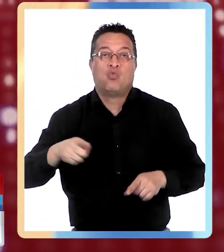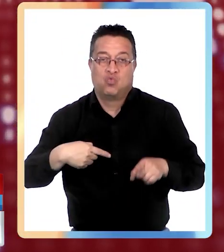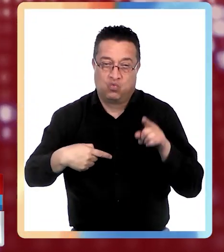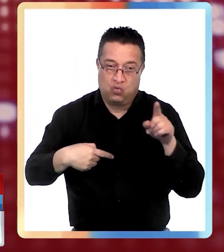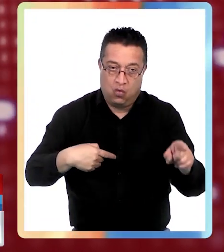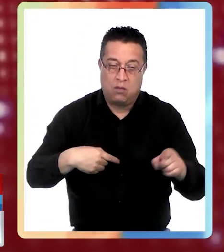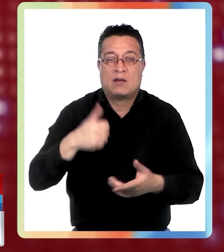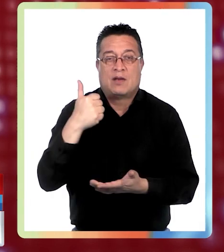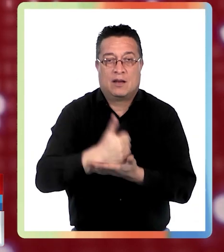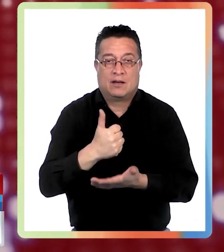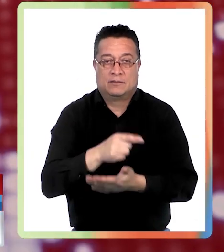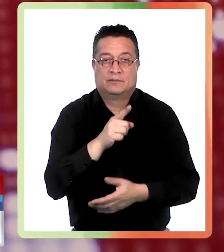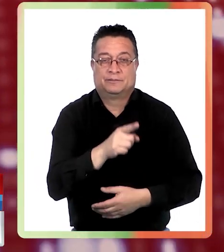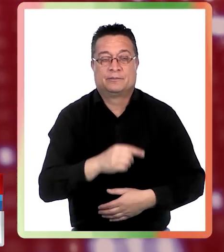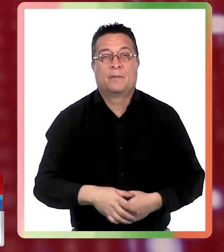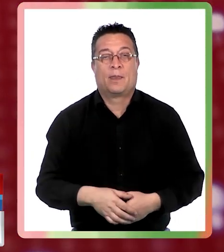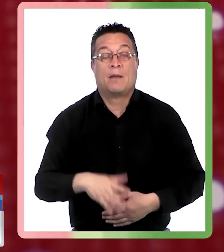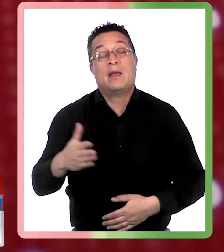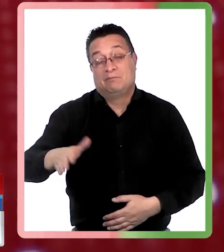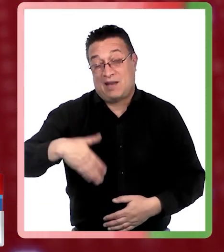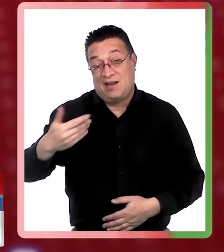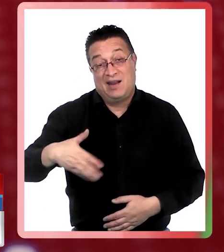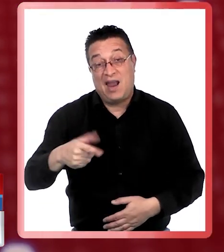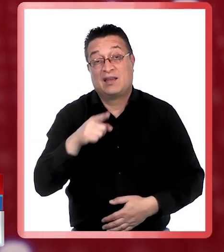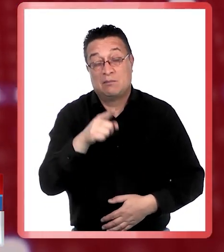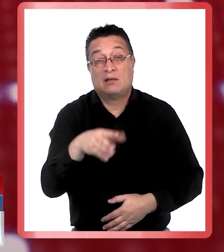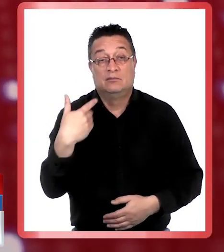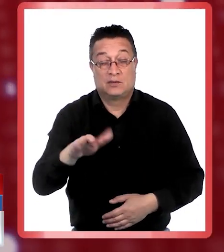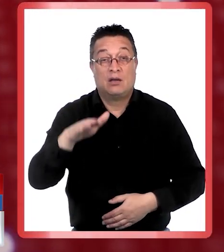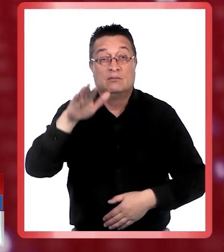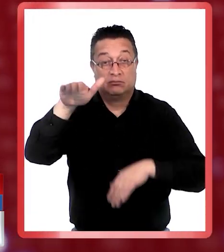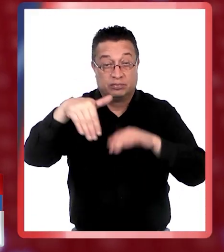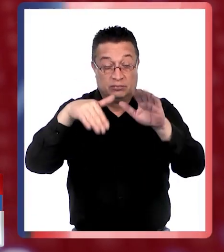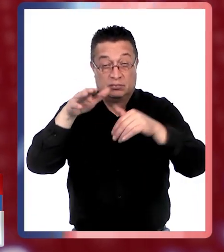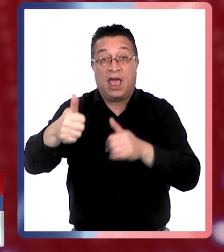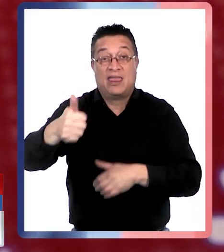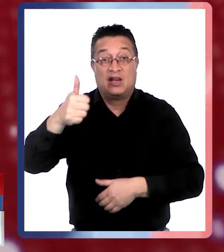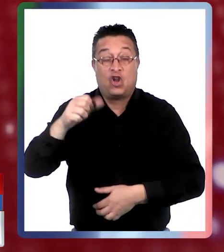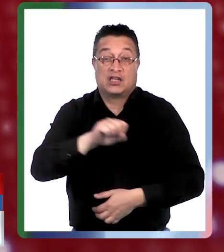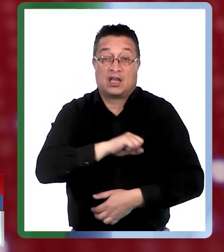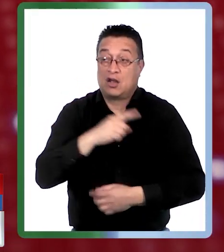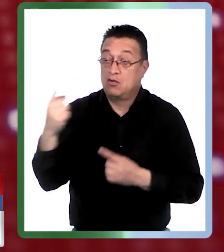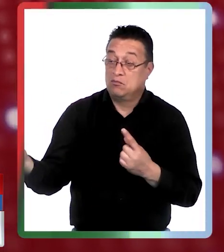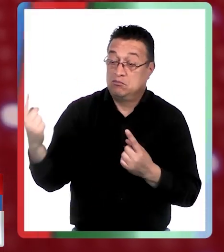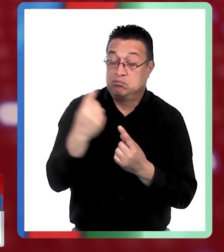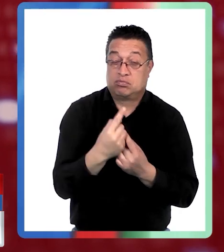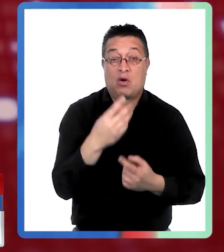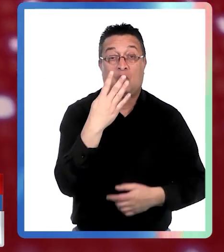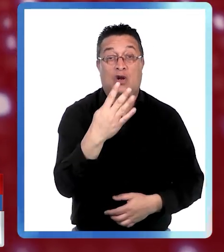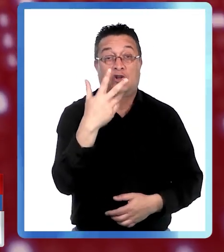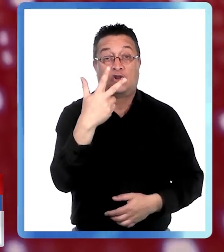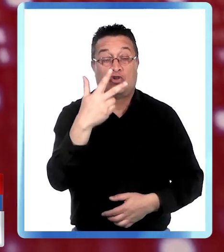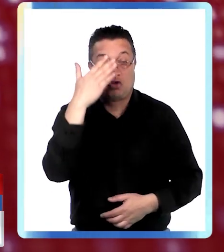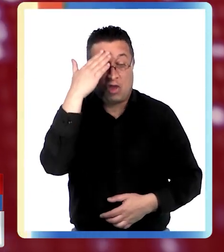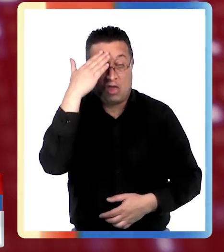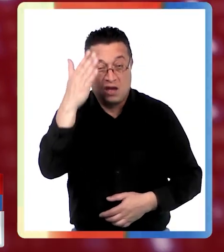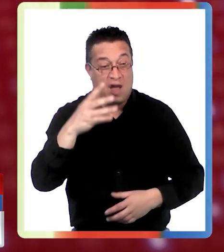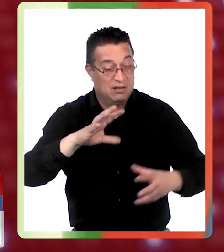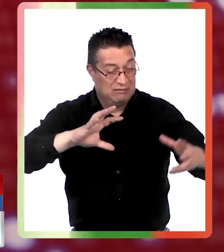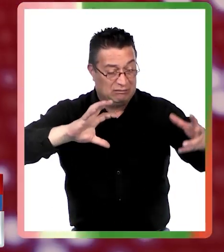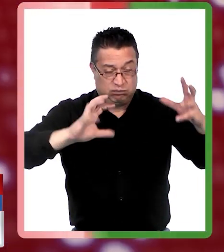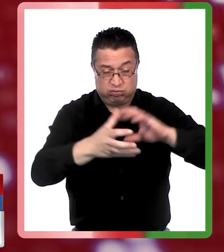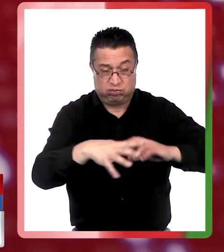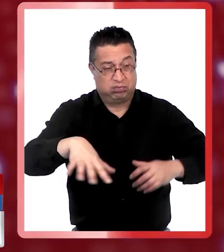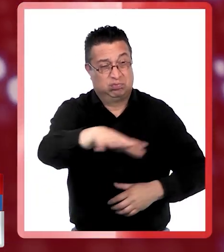por estas malas prácticas a administrar el recurso humano una lástima que habiendo convocado al director desde Santiago solo le haya dado 48 días para